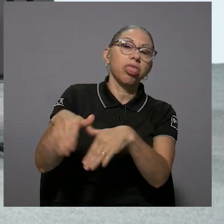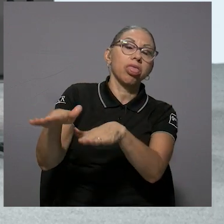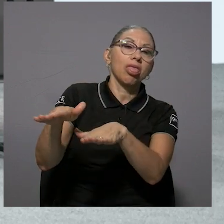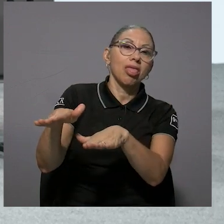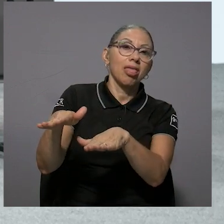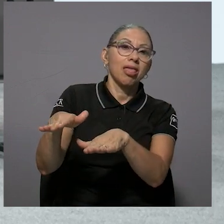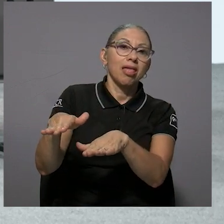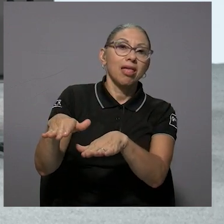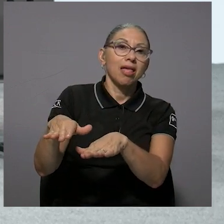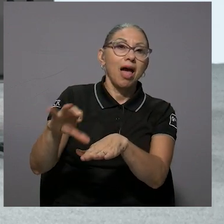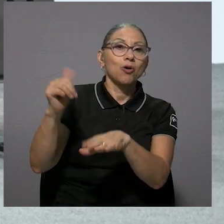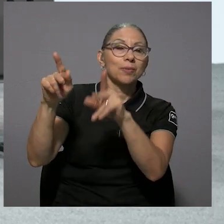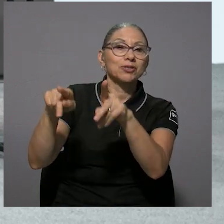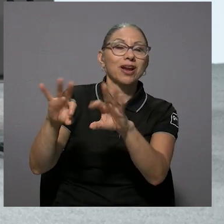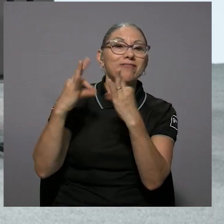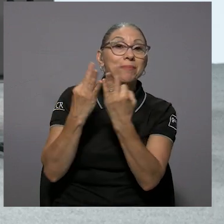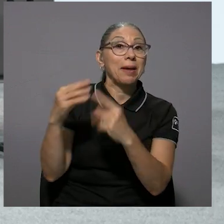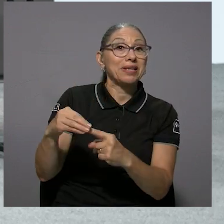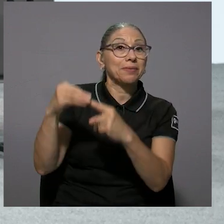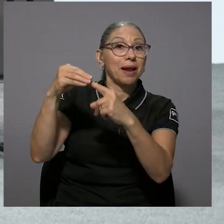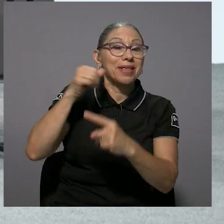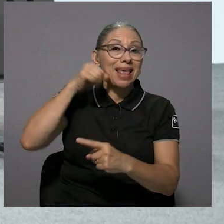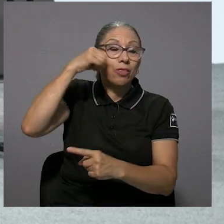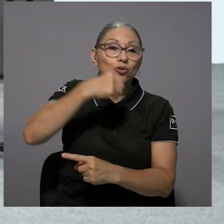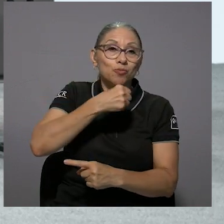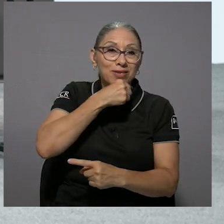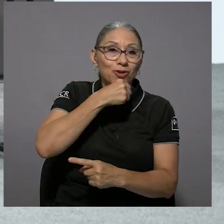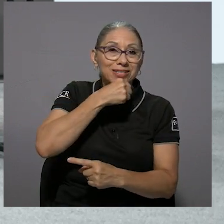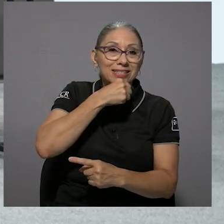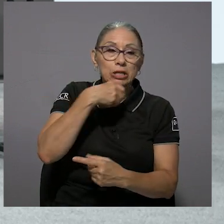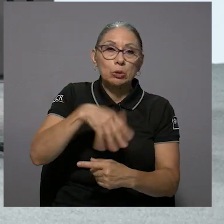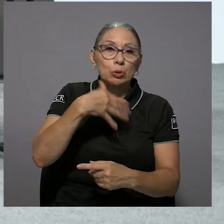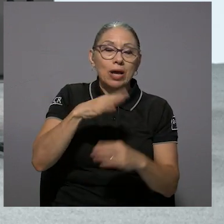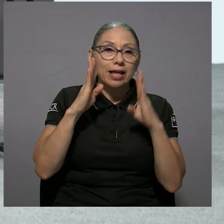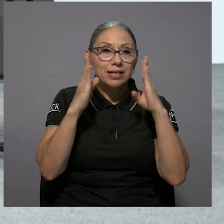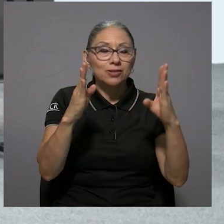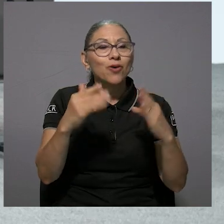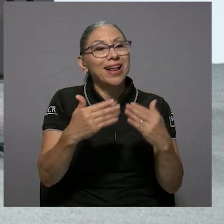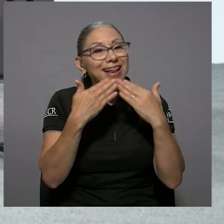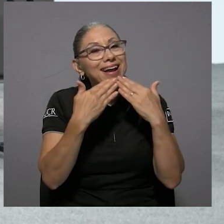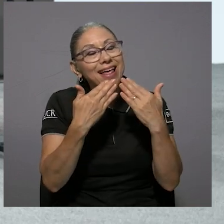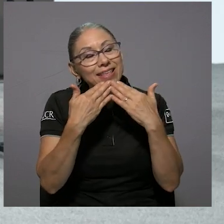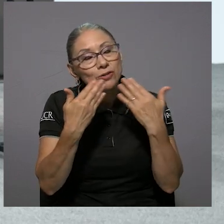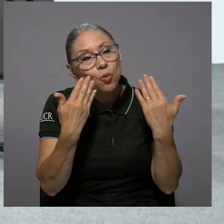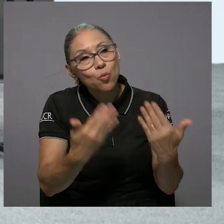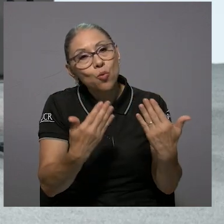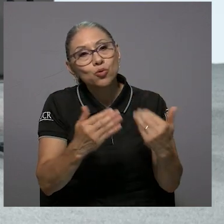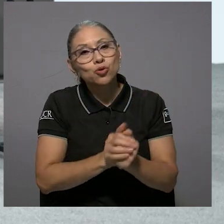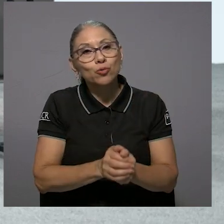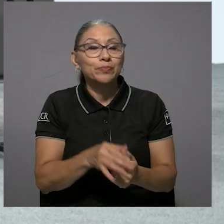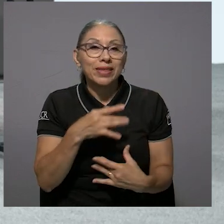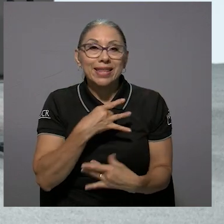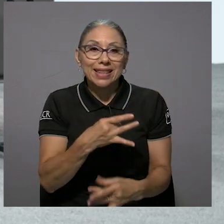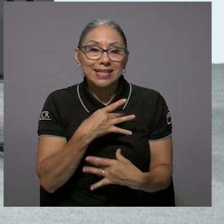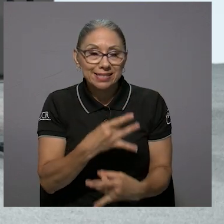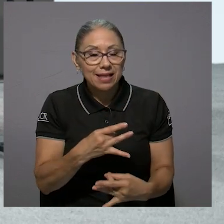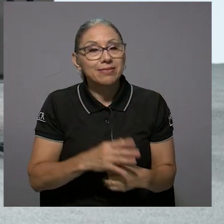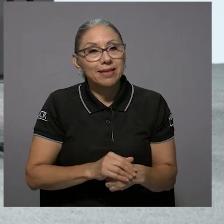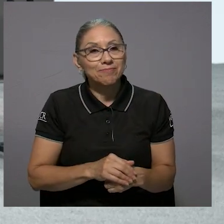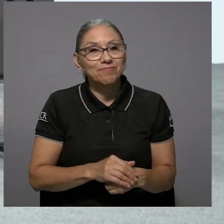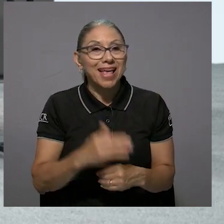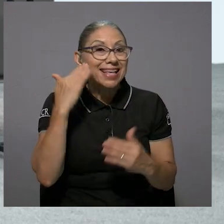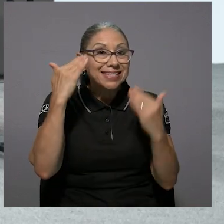adultos mayores, que eso es de ponerle muchísima atención. Yo le agradezco muchísimo, demasiado